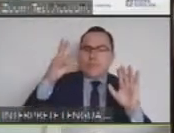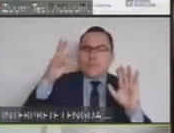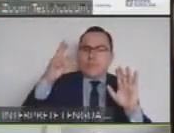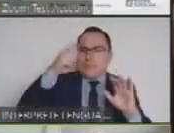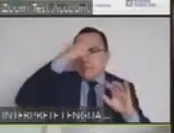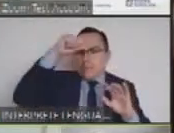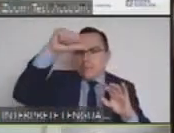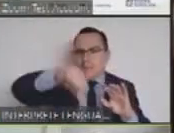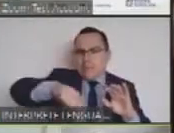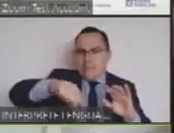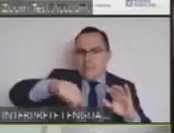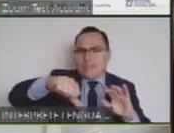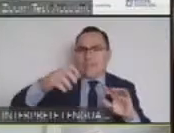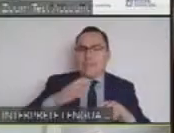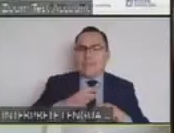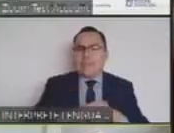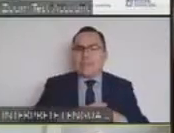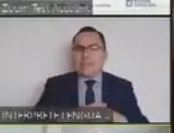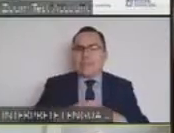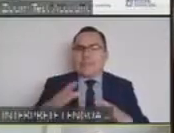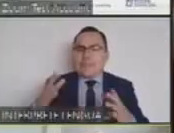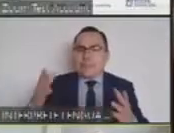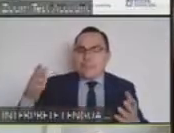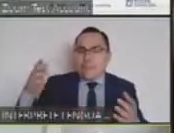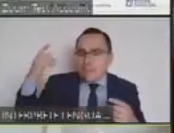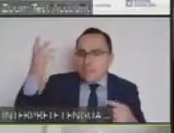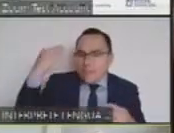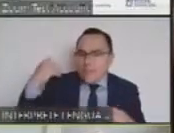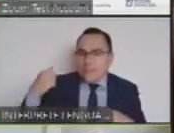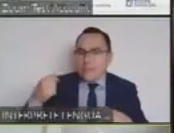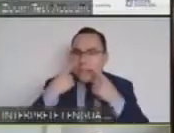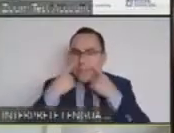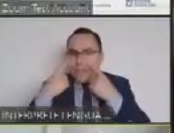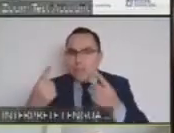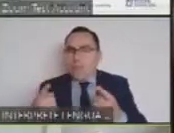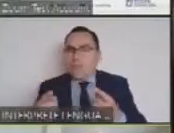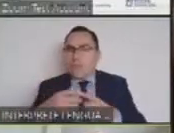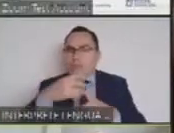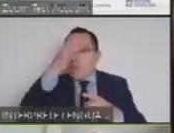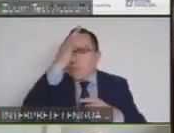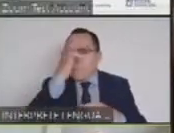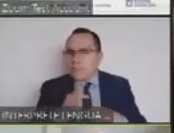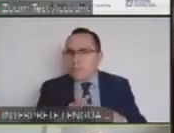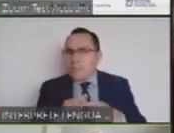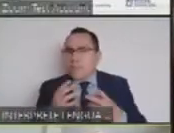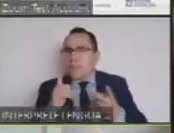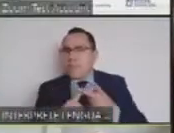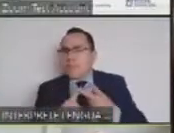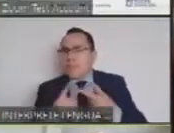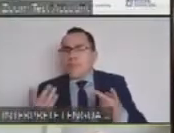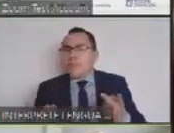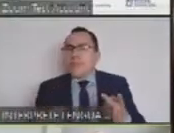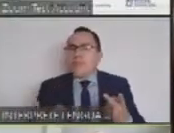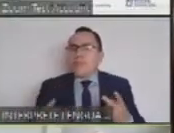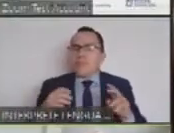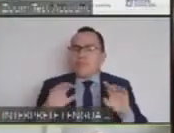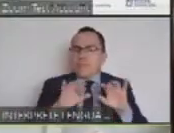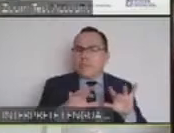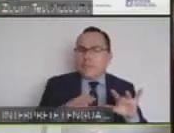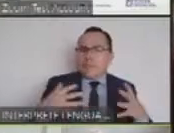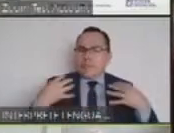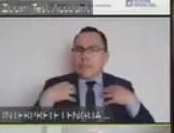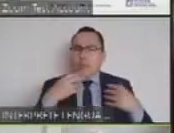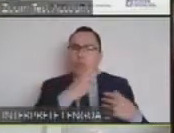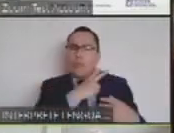que se vivieron fue precisamente la figura de los profesionales de la administración que entraban en conflicto